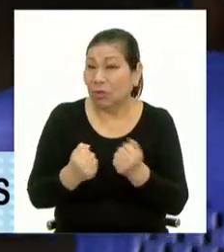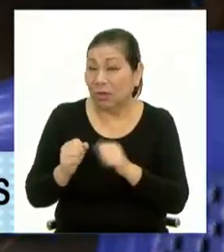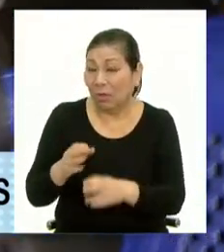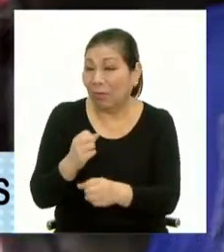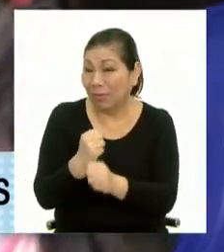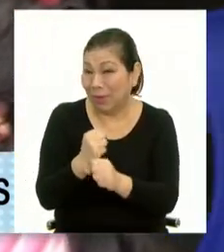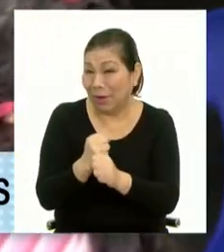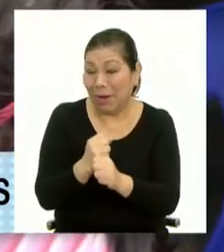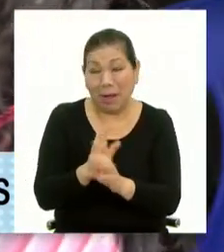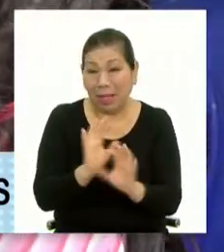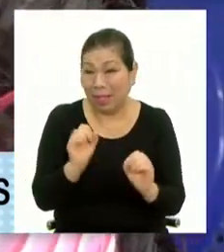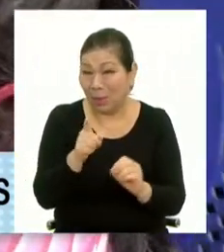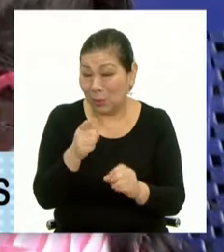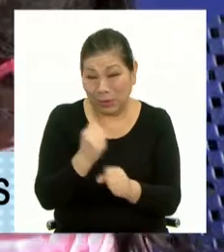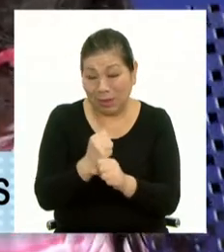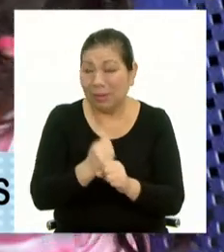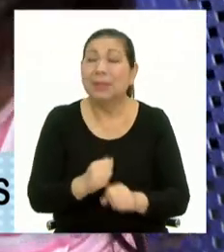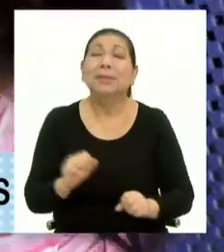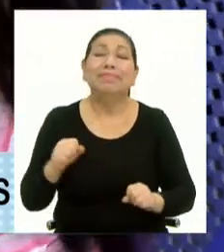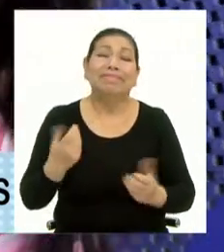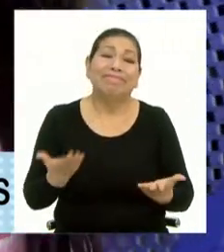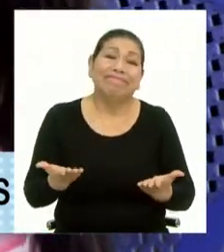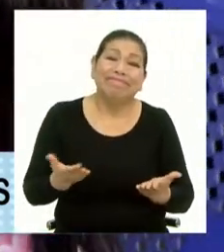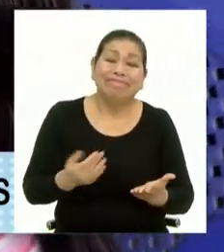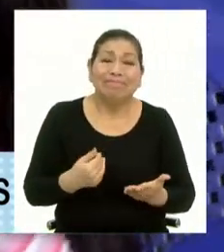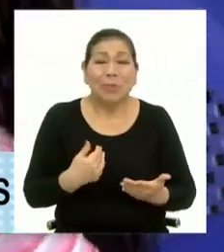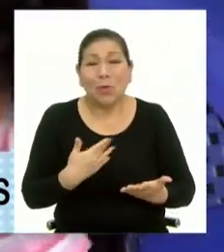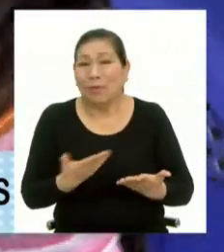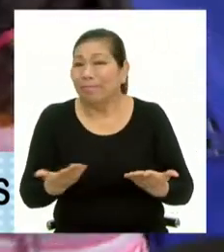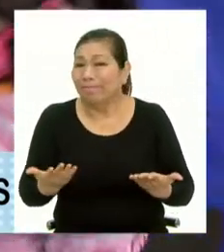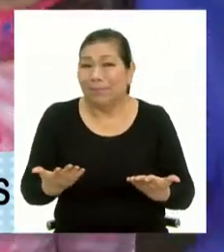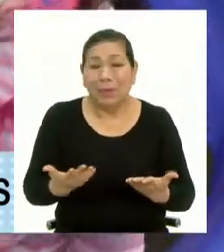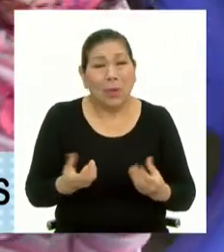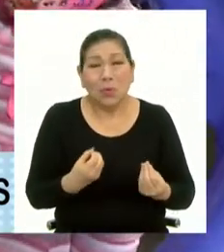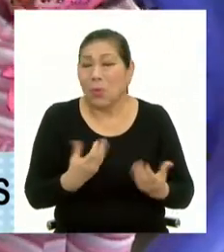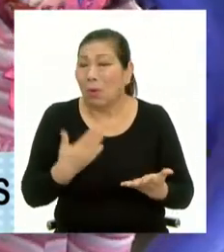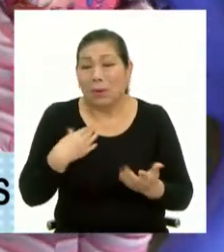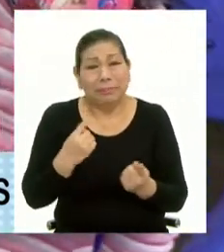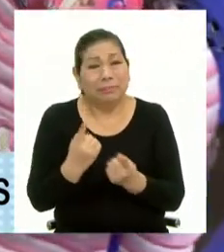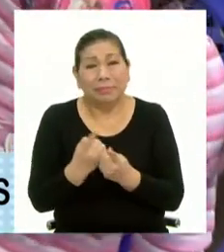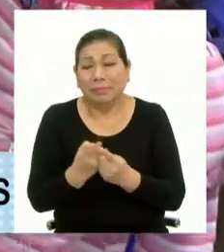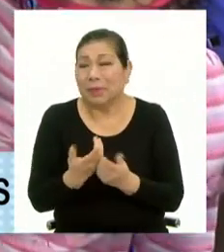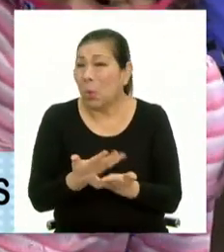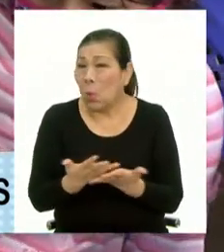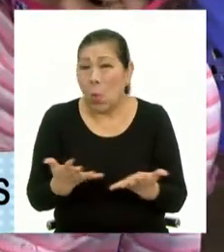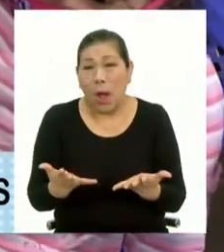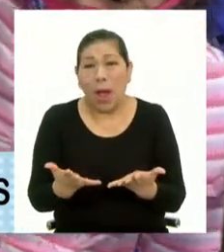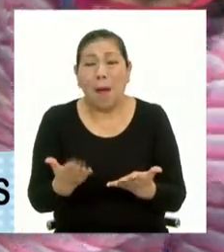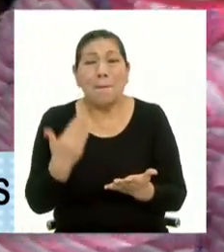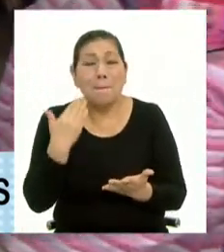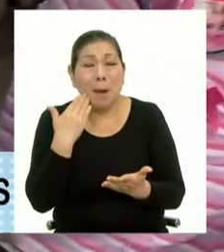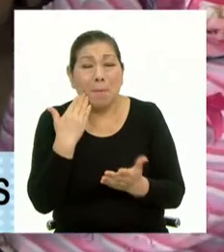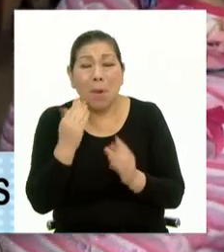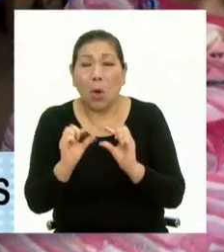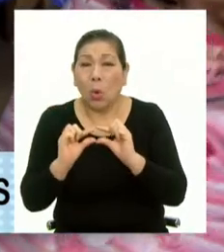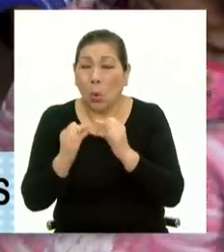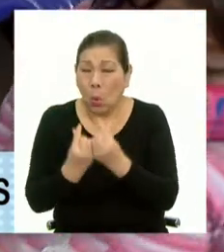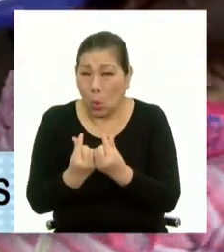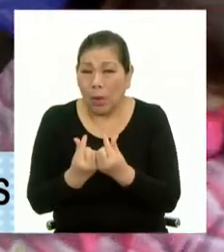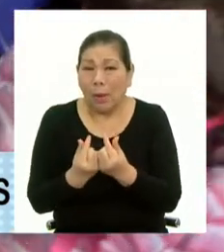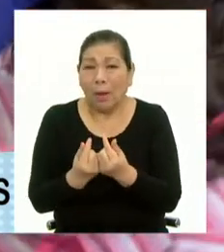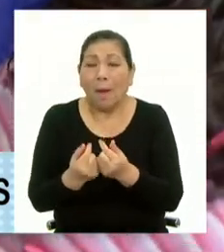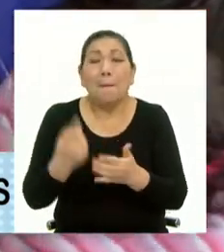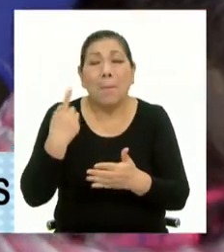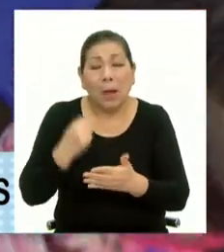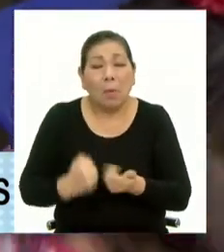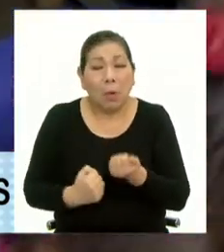su trabajo y ya no laborar? Sí, también por ese motivo también nos encontramos así con todas las mamitas juntadas en la olla